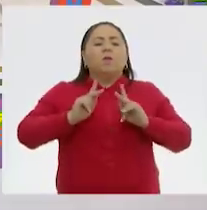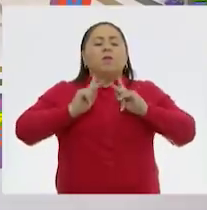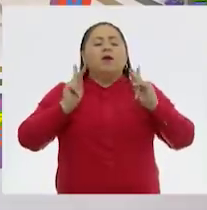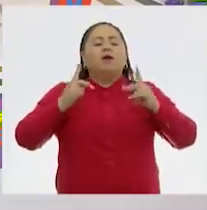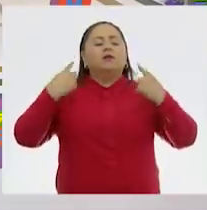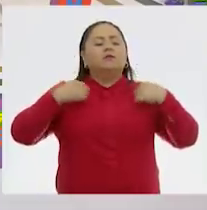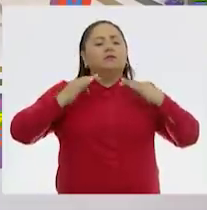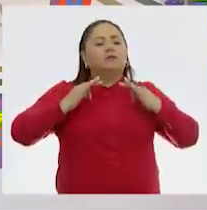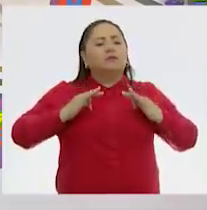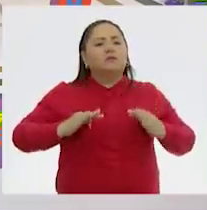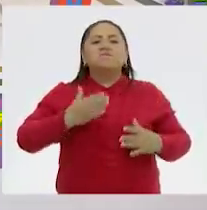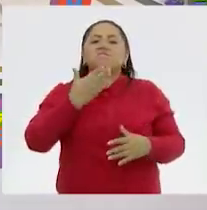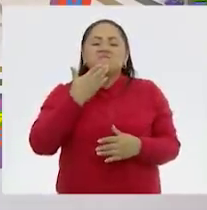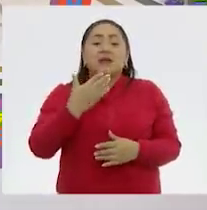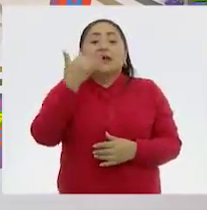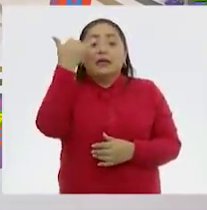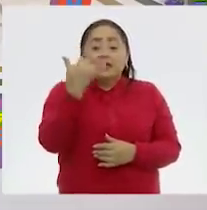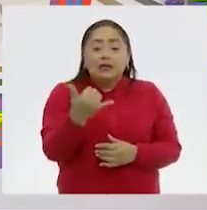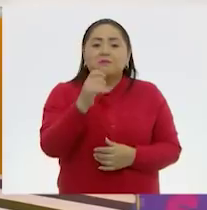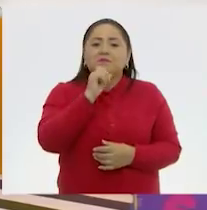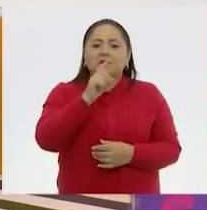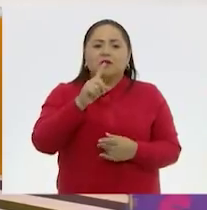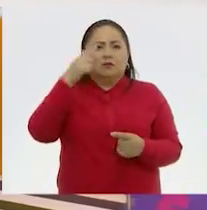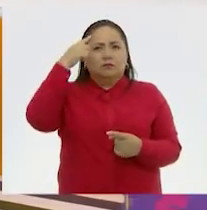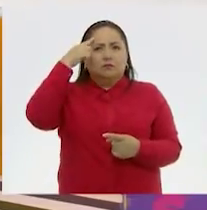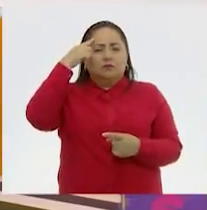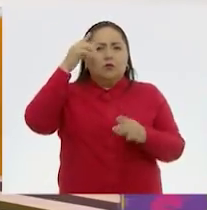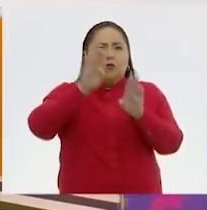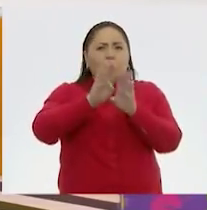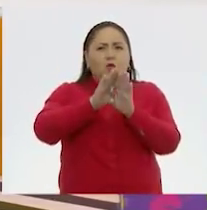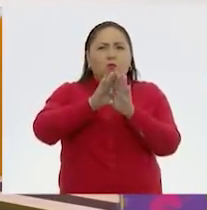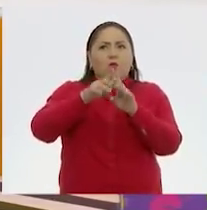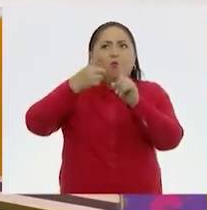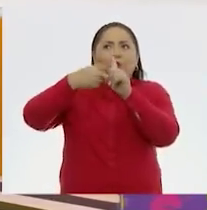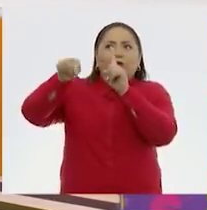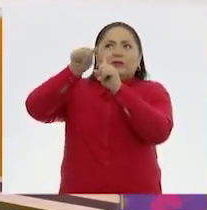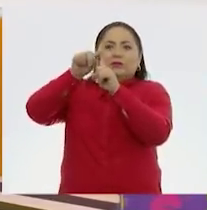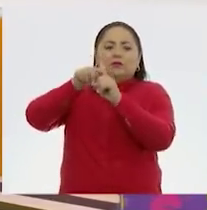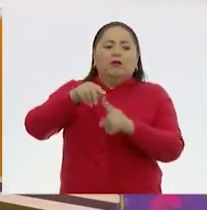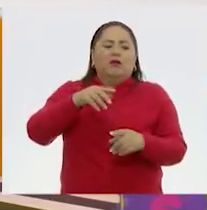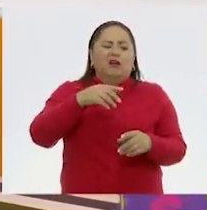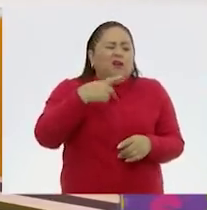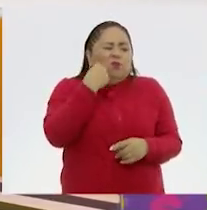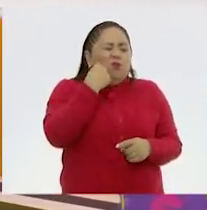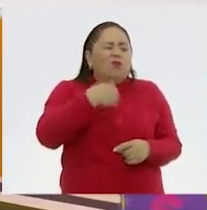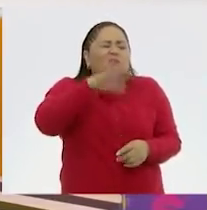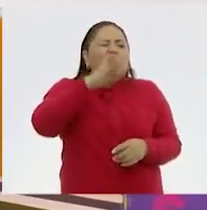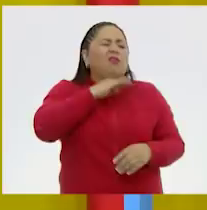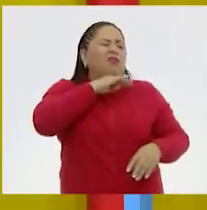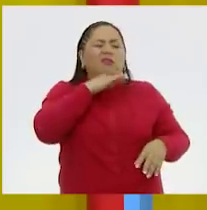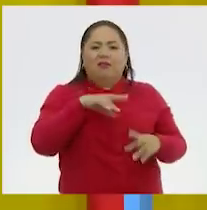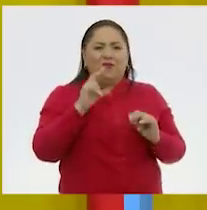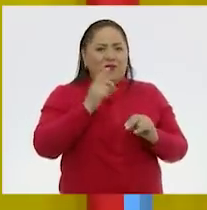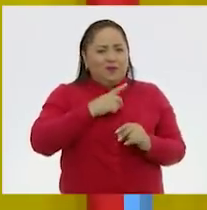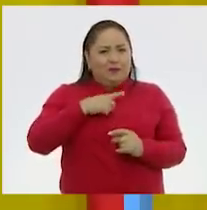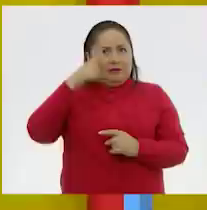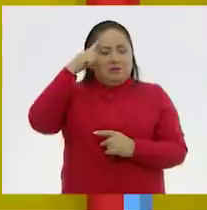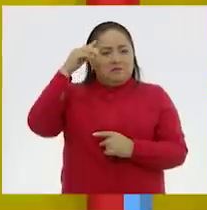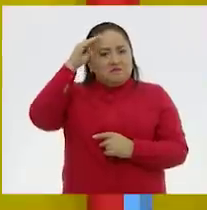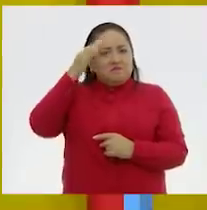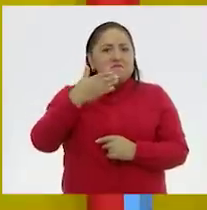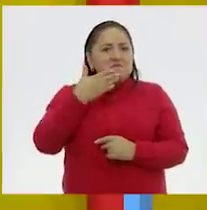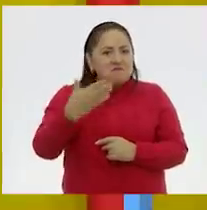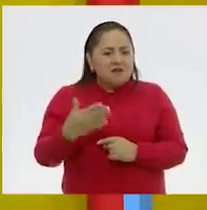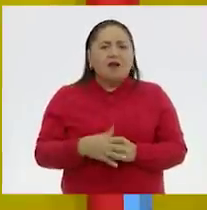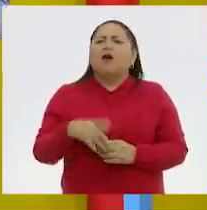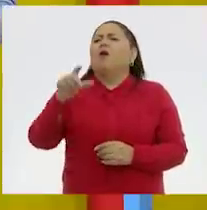generadas de manera correcta y canalizadas hacia lo positivo. Canalizarlas hacia lo positivo. ¿Tienes